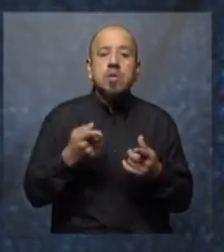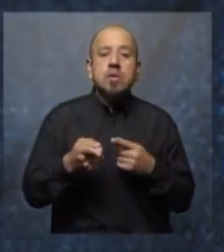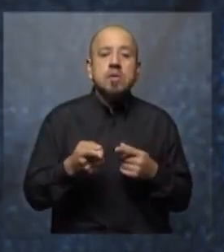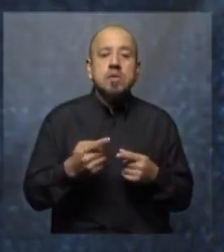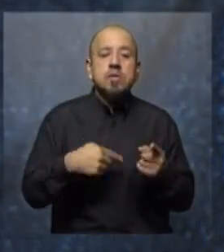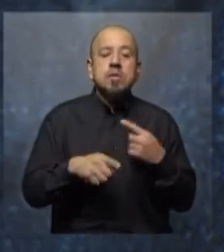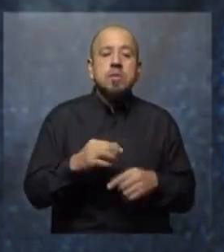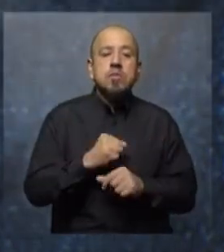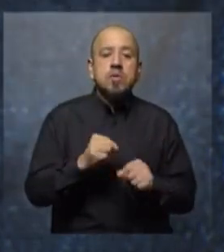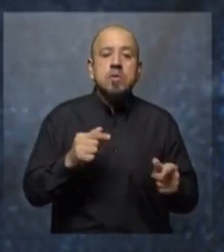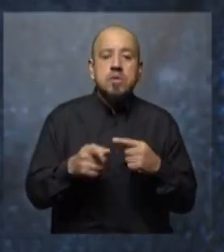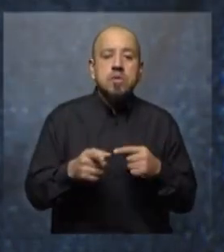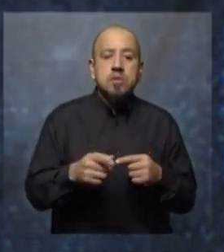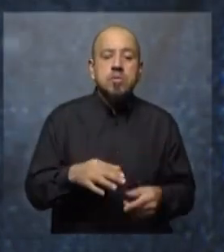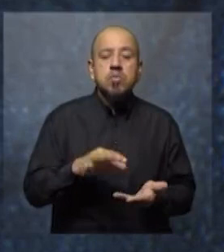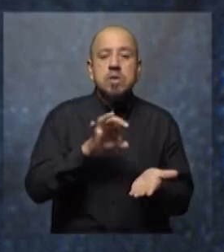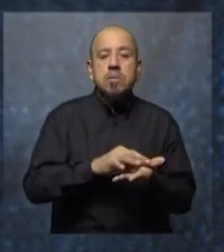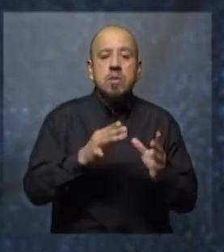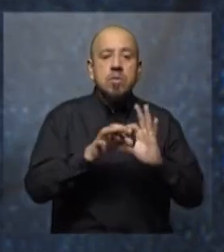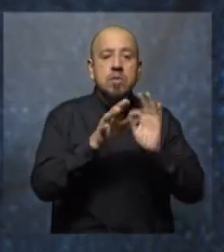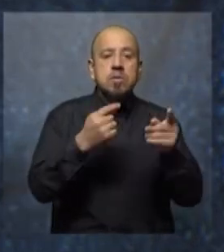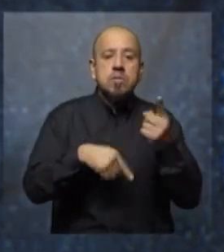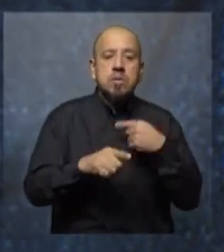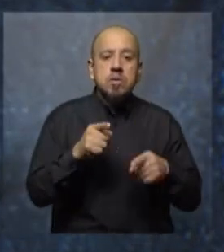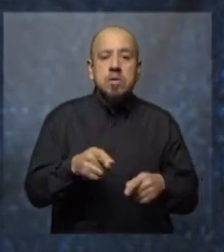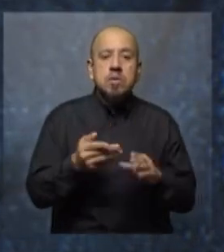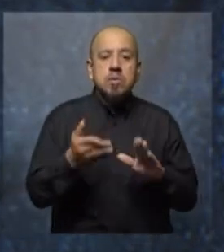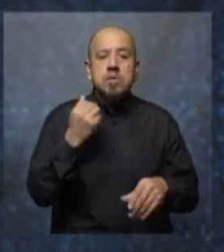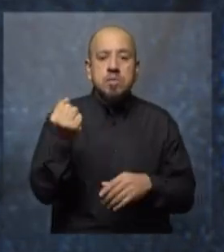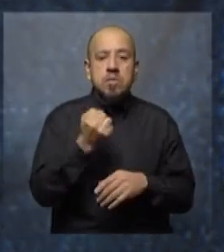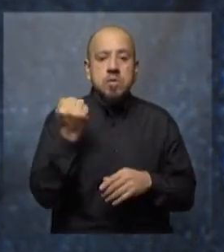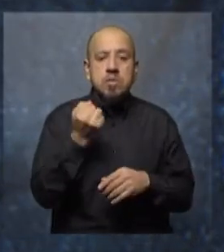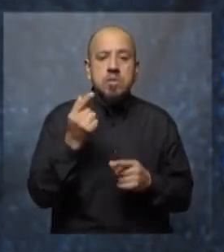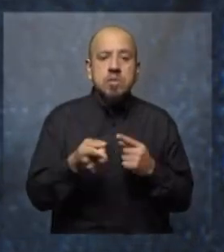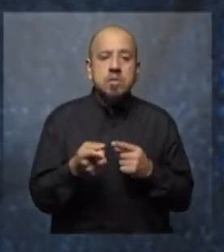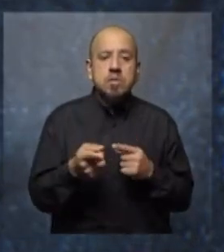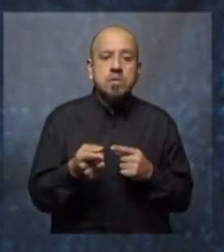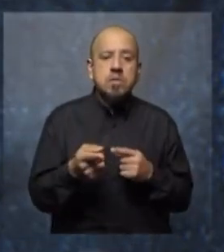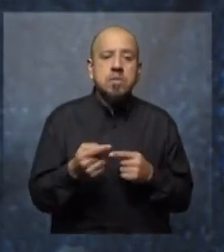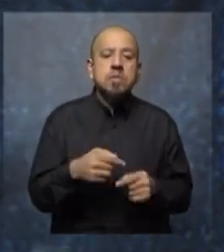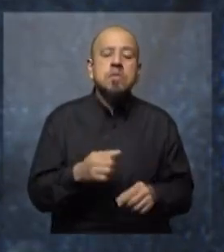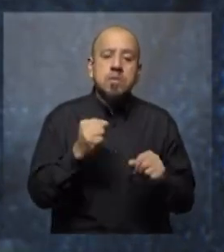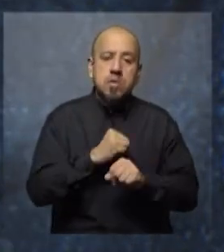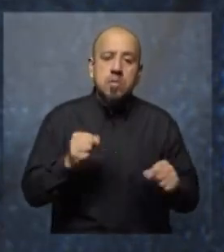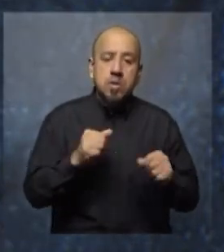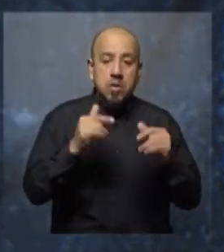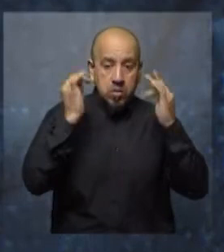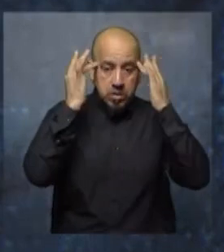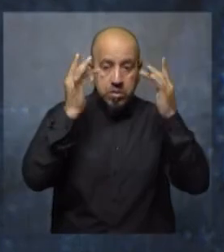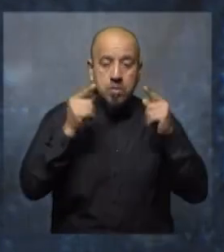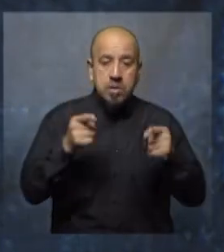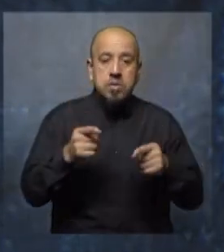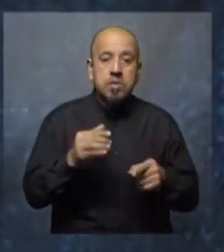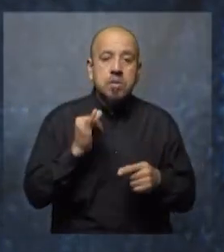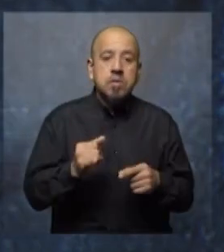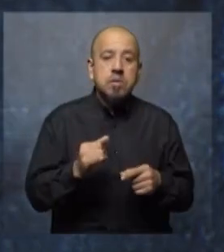funcionar en un sistema democrático Pero esto sin duda es lo más importante y y sin duda que se puede educar para eso y